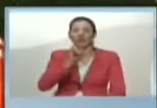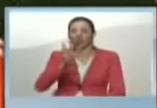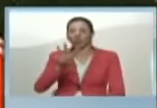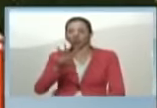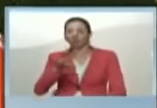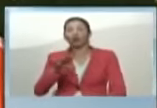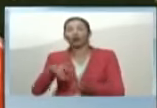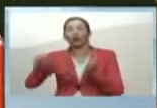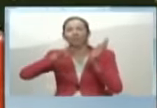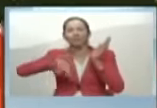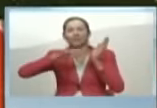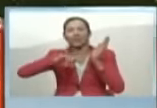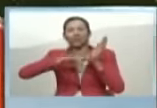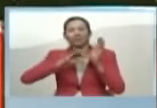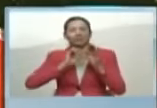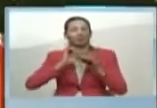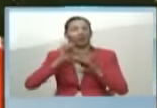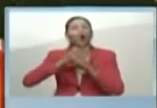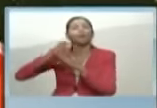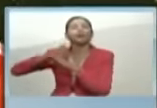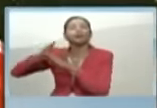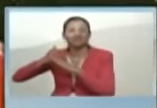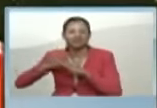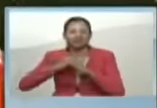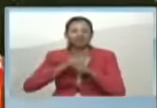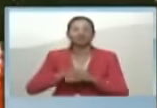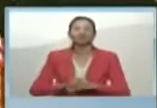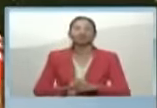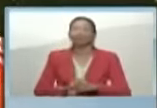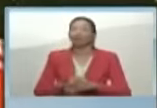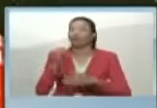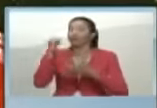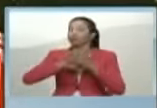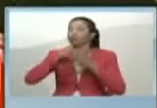La batalla que te dije, Carlito, la batalla de las comunicaciones.